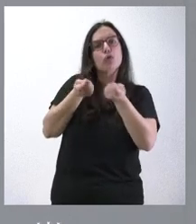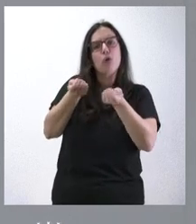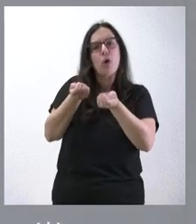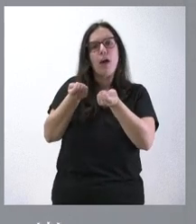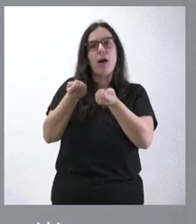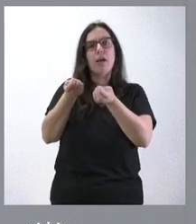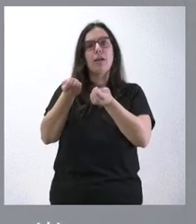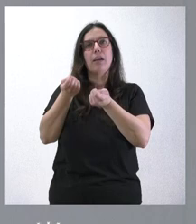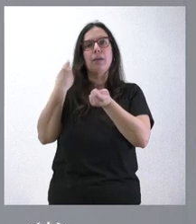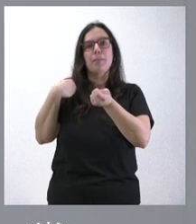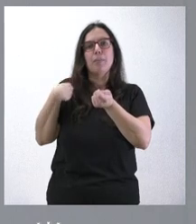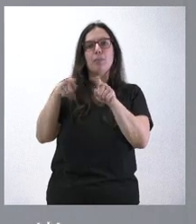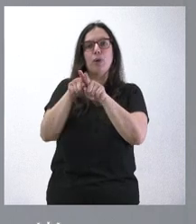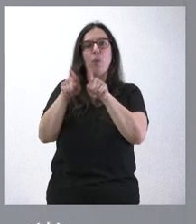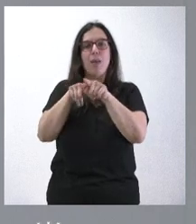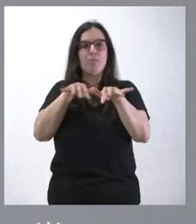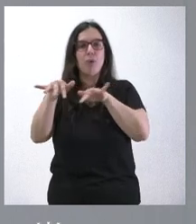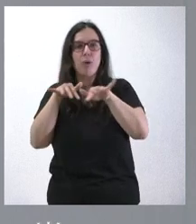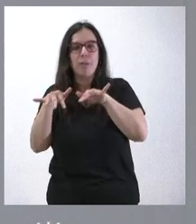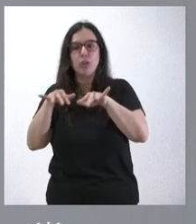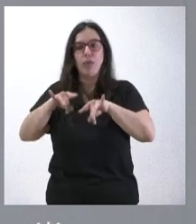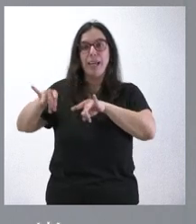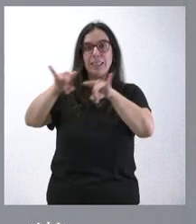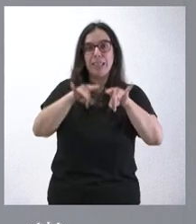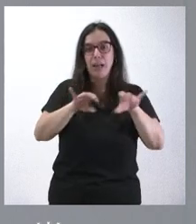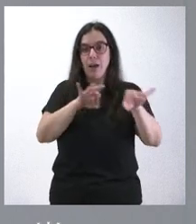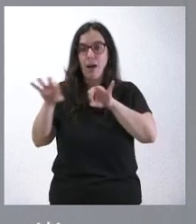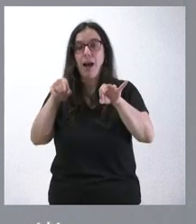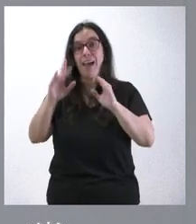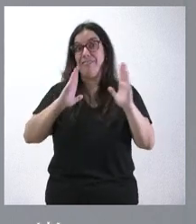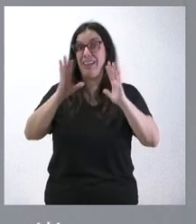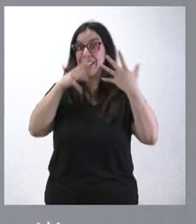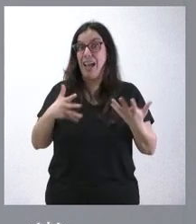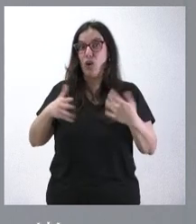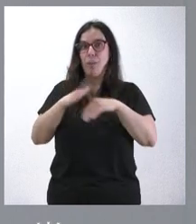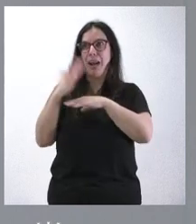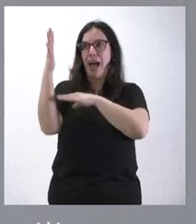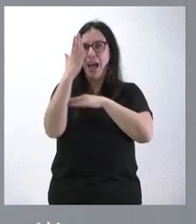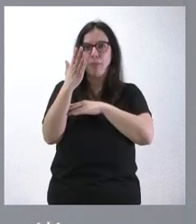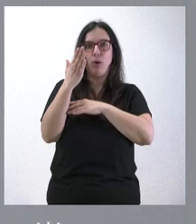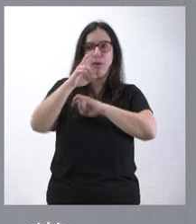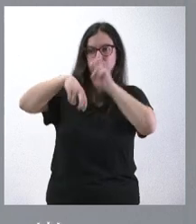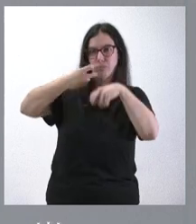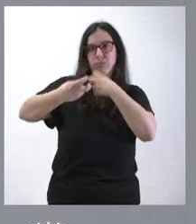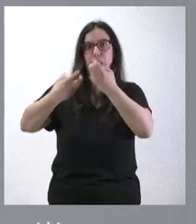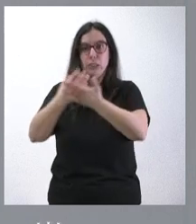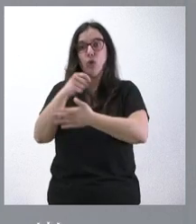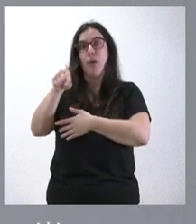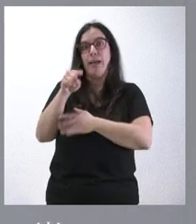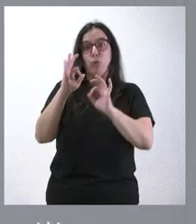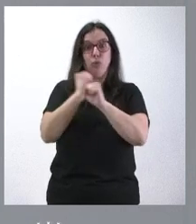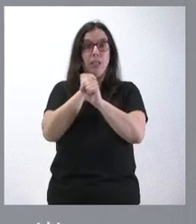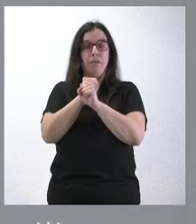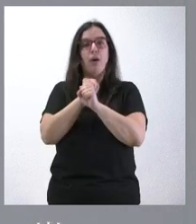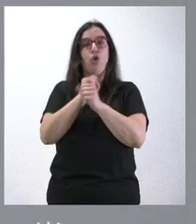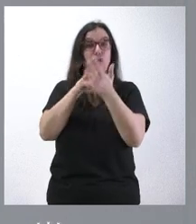de de desbroce y de movimiento de tierra Esta es la fase en la que estamos que es lógicamente meramente de trabajo